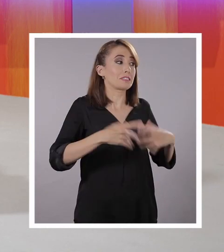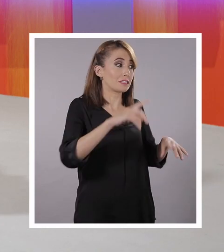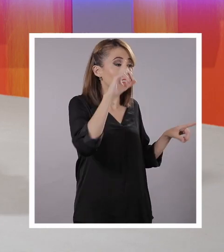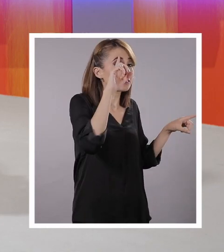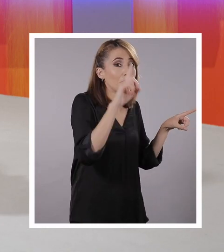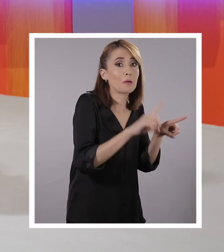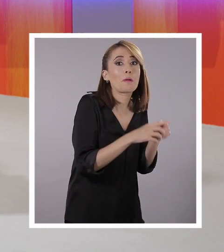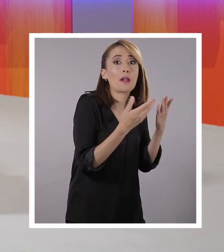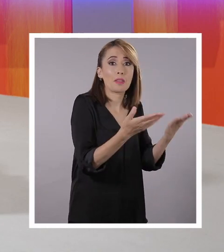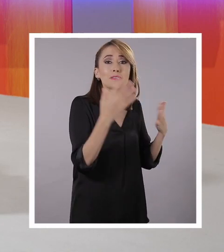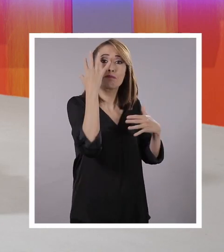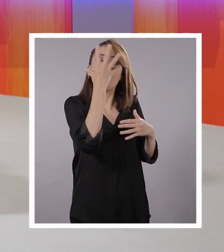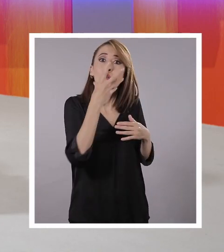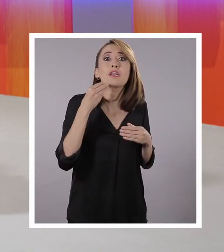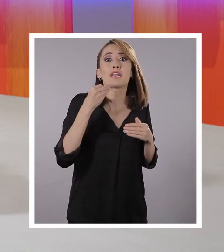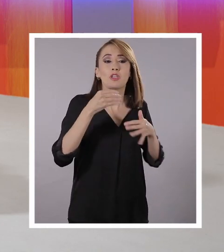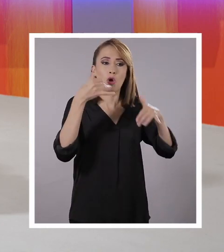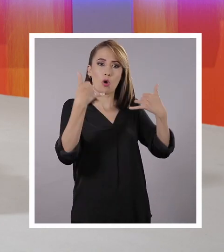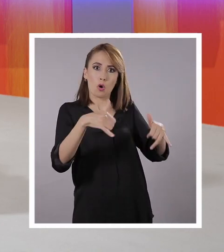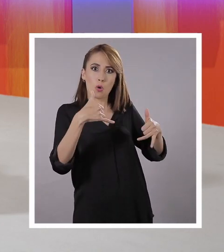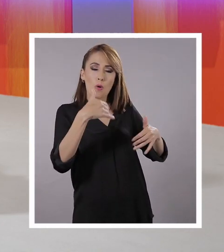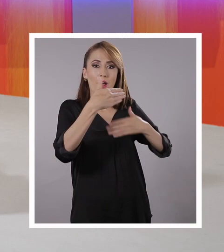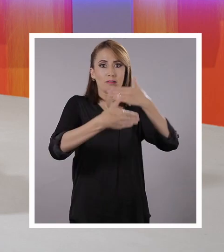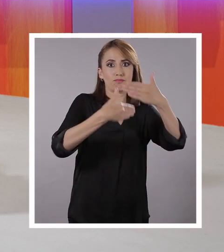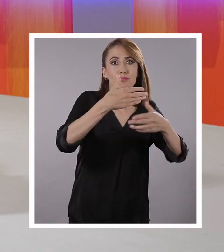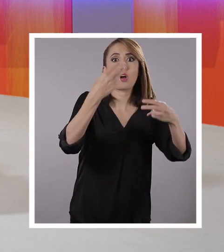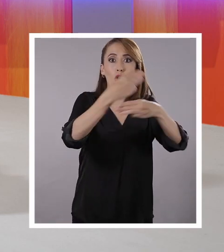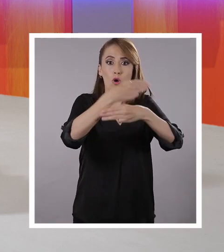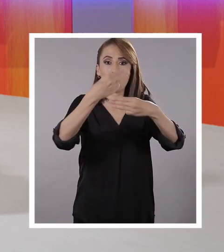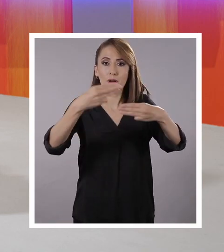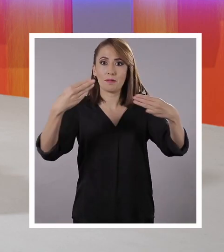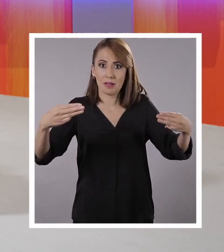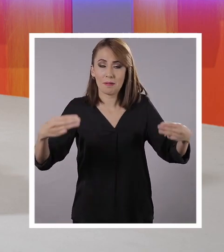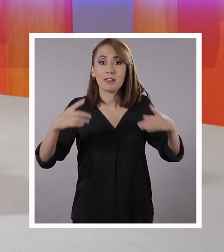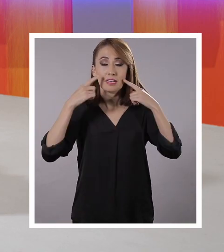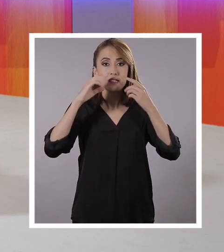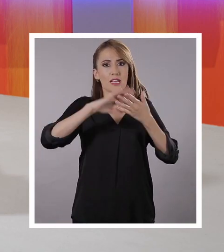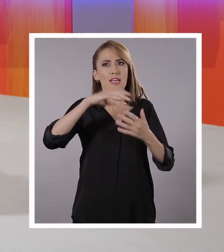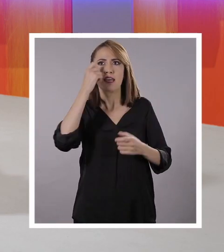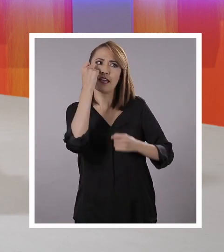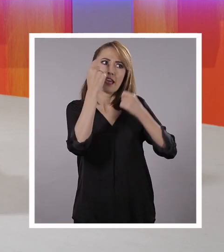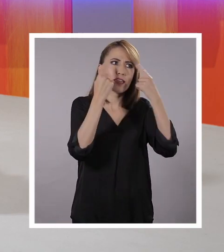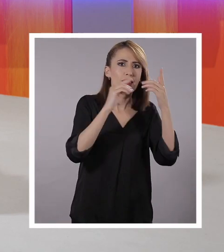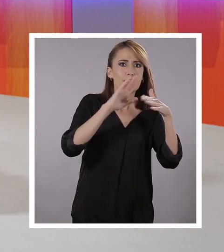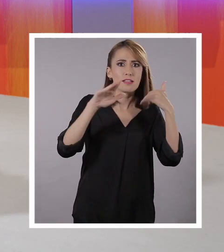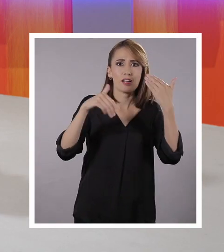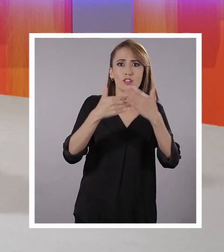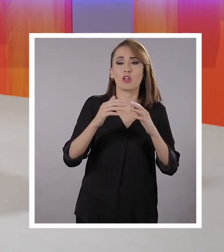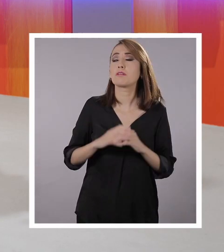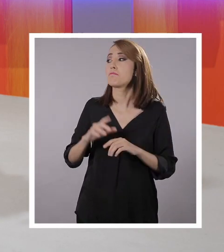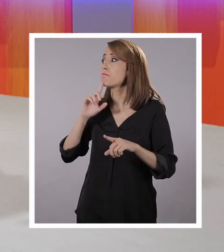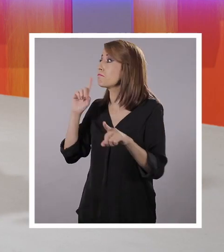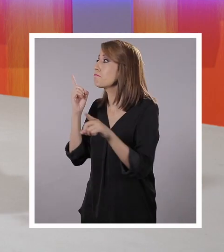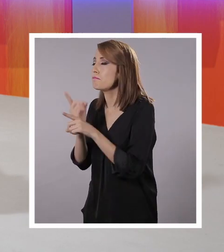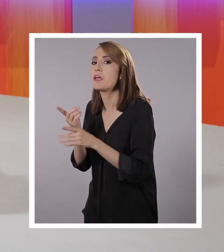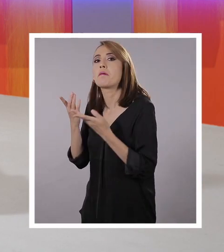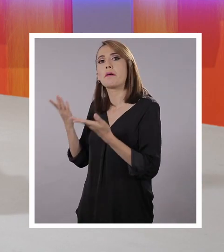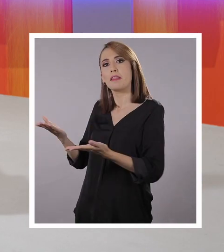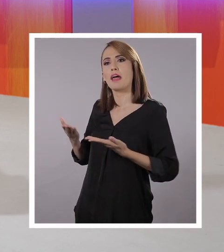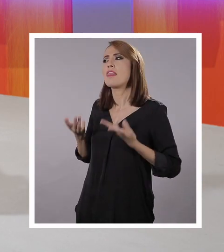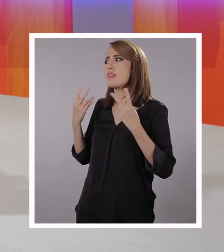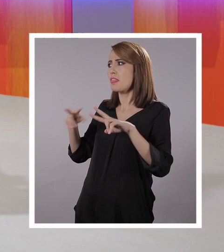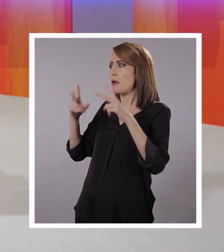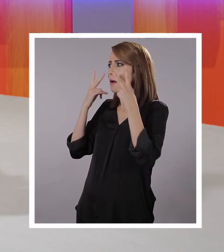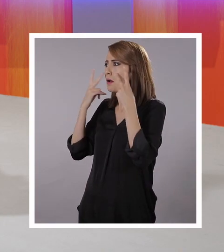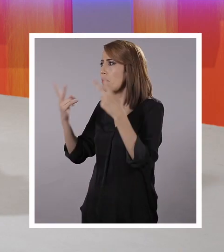bonita forma de entender los patrones que existen tanto en la naturaleza como en nuestra vida cotidiana. Exactamente, y